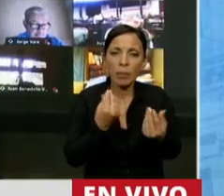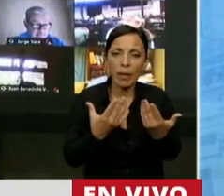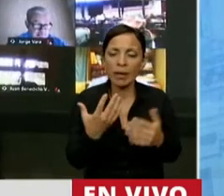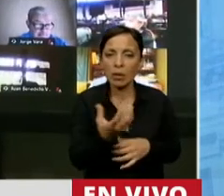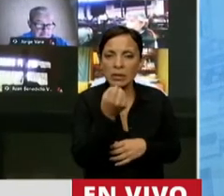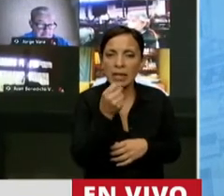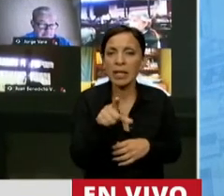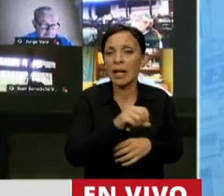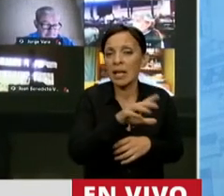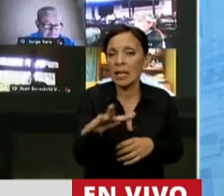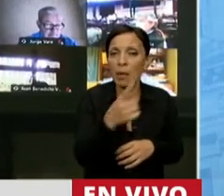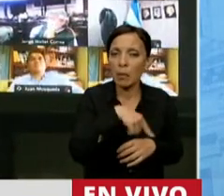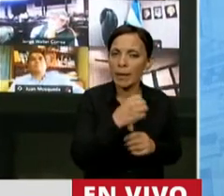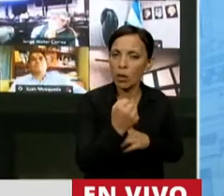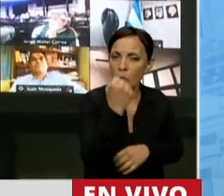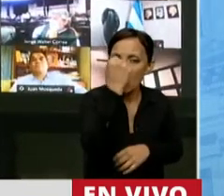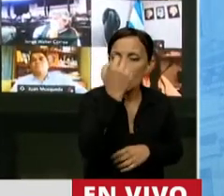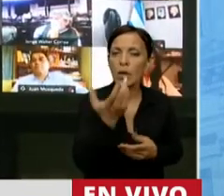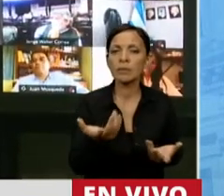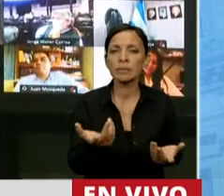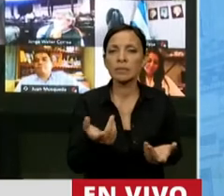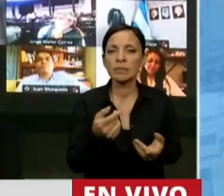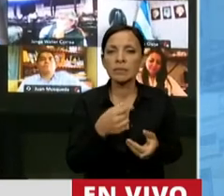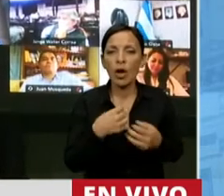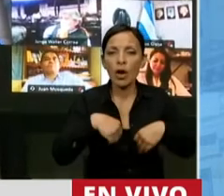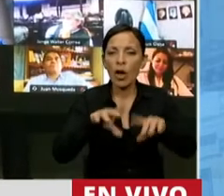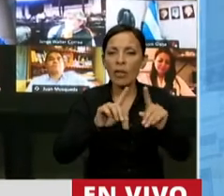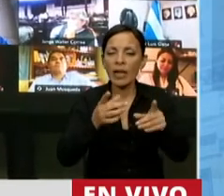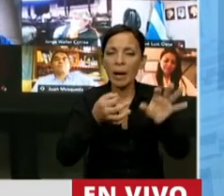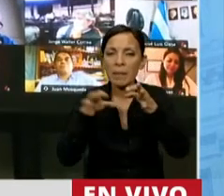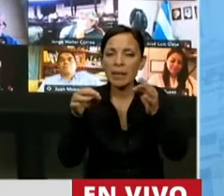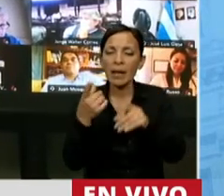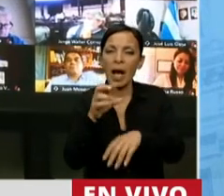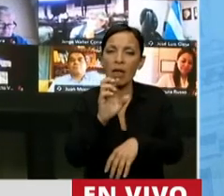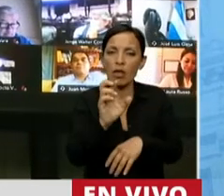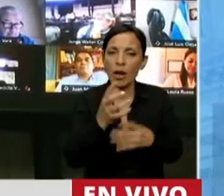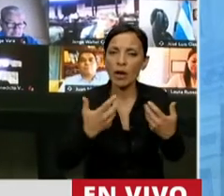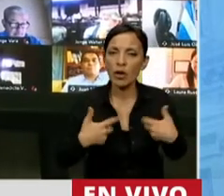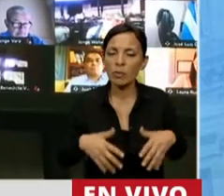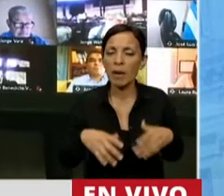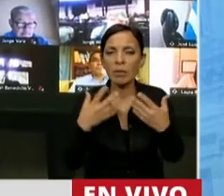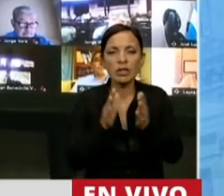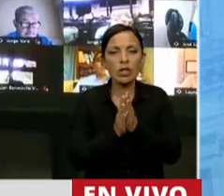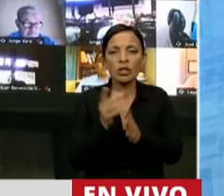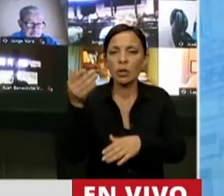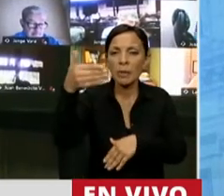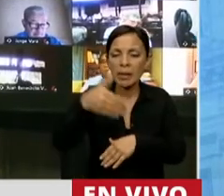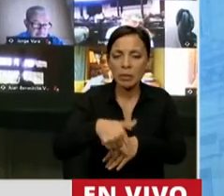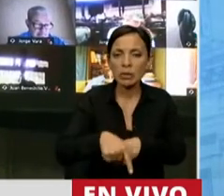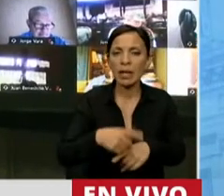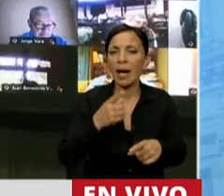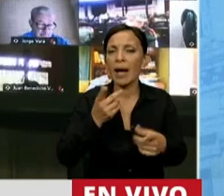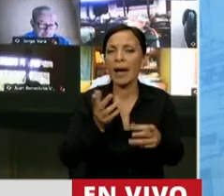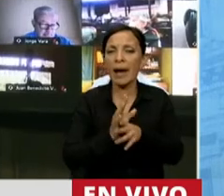el brazo a torcer y permitirles vender a un dólar real. Por eso asistimos a este festival